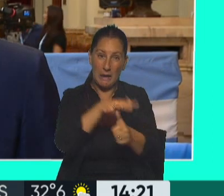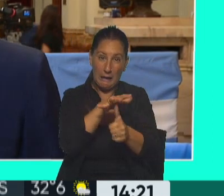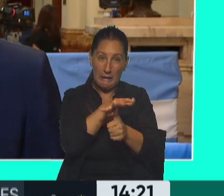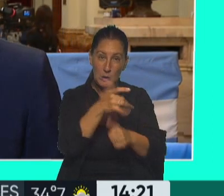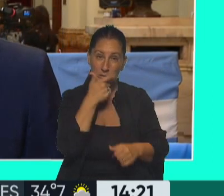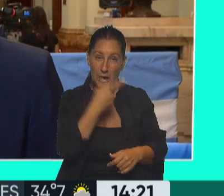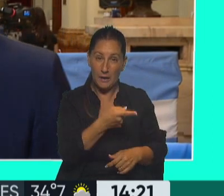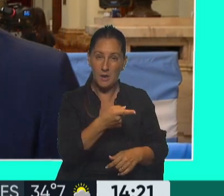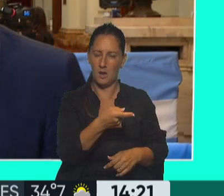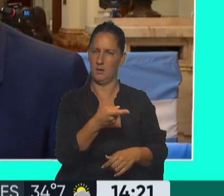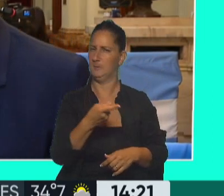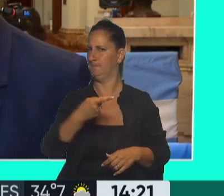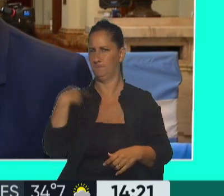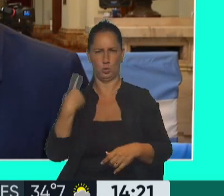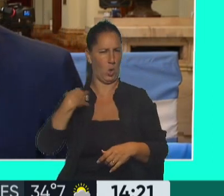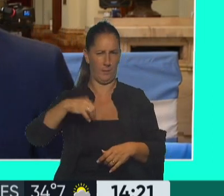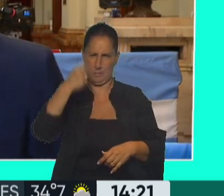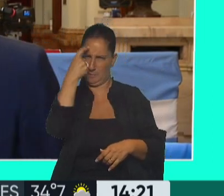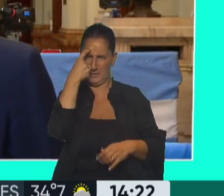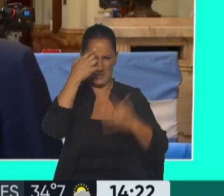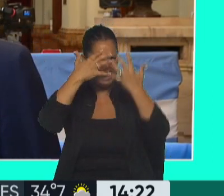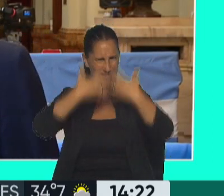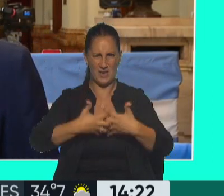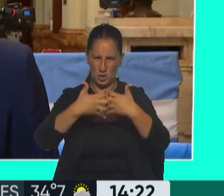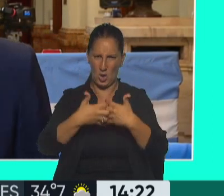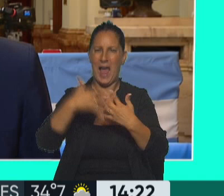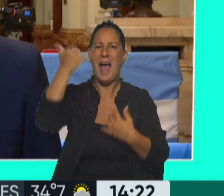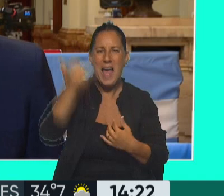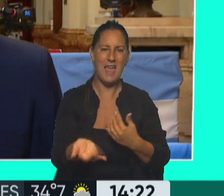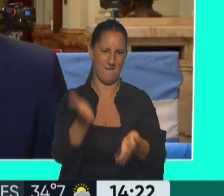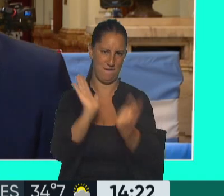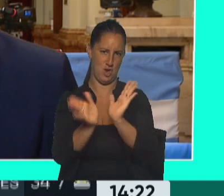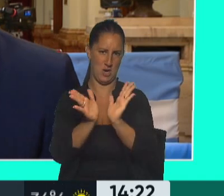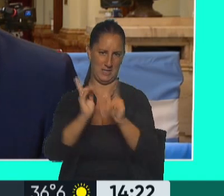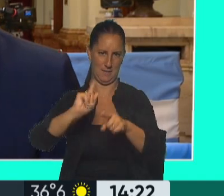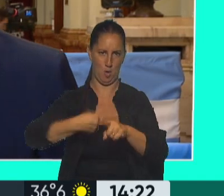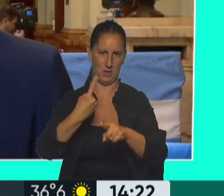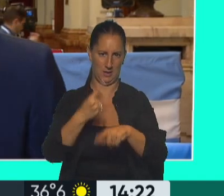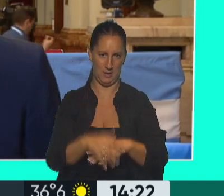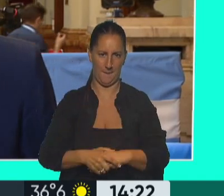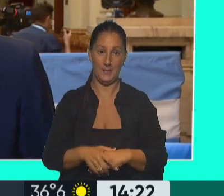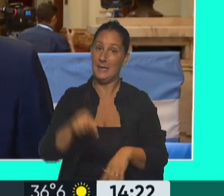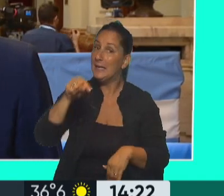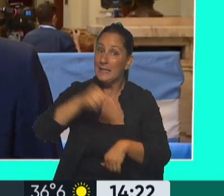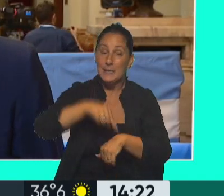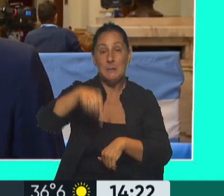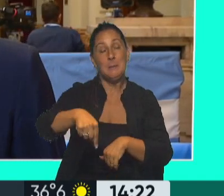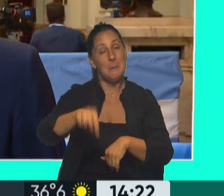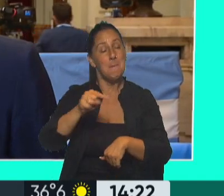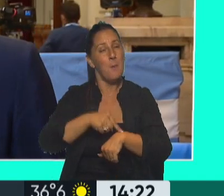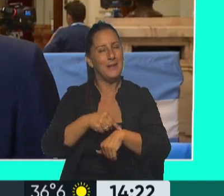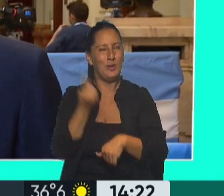creo que nos tiene que llamar a la reflexión acerca de la violencia política, ¿no? Creo que este es un momento extraño. A